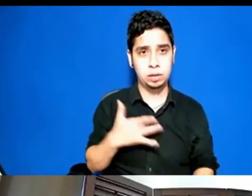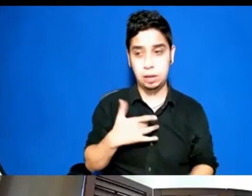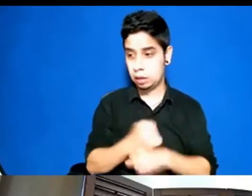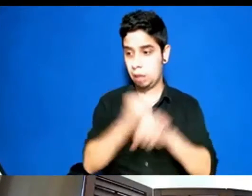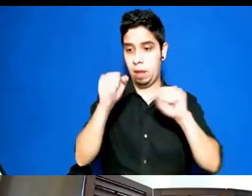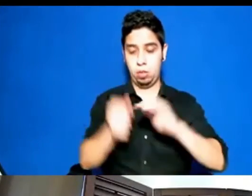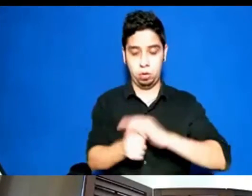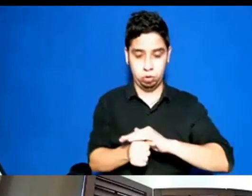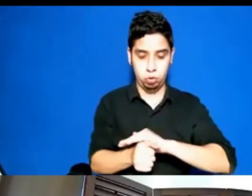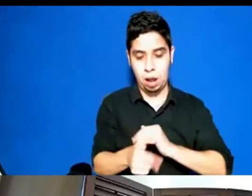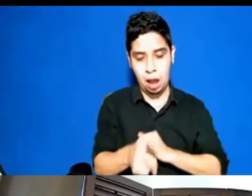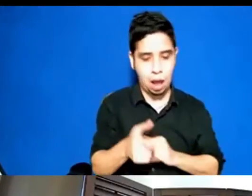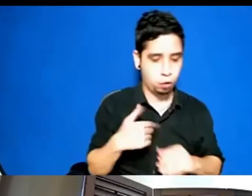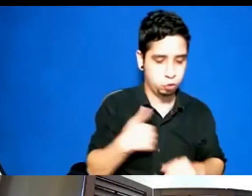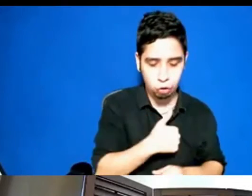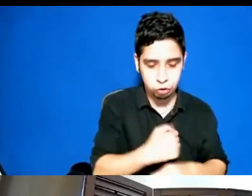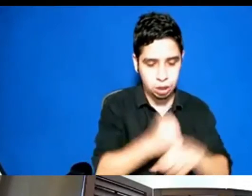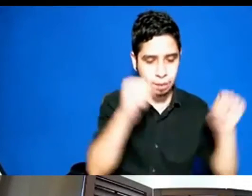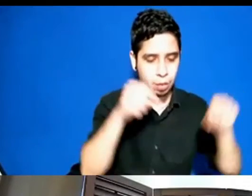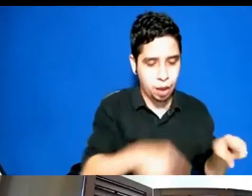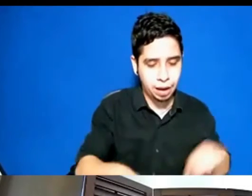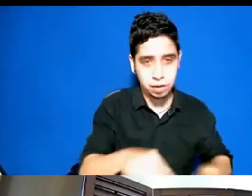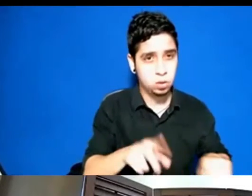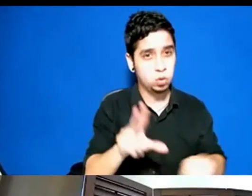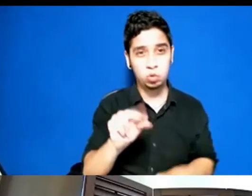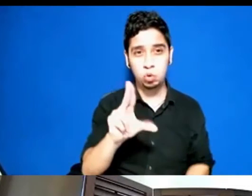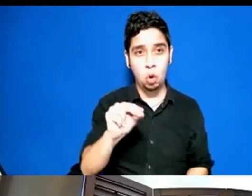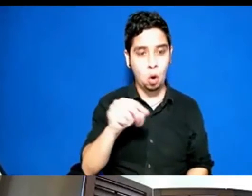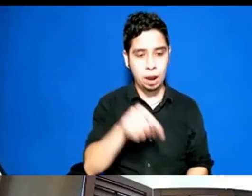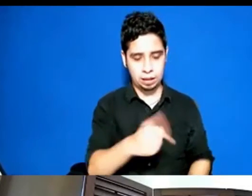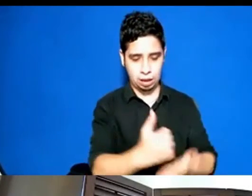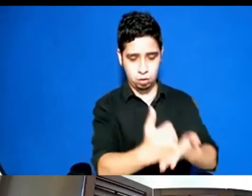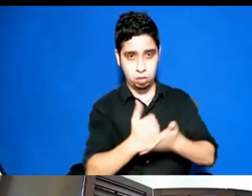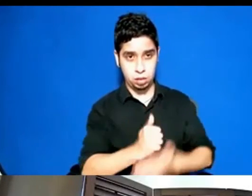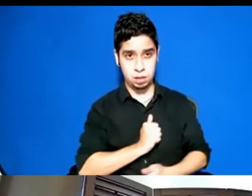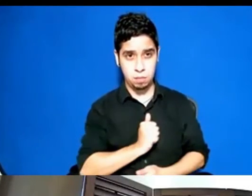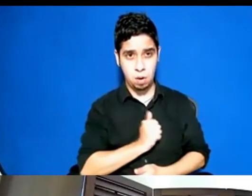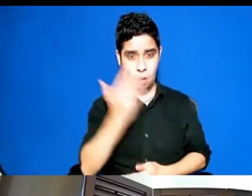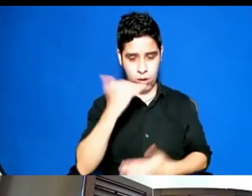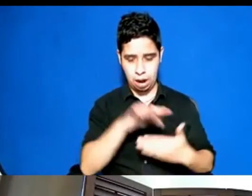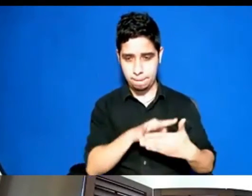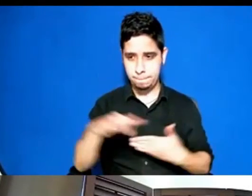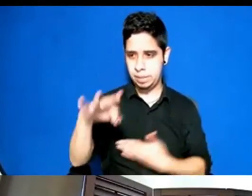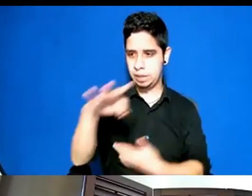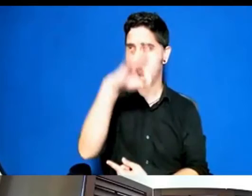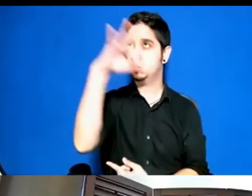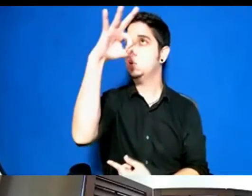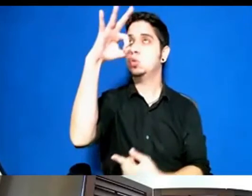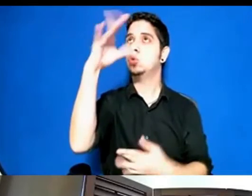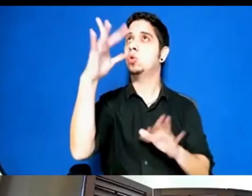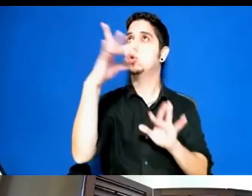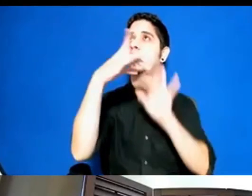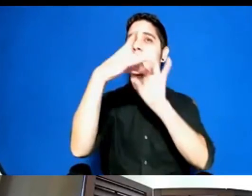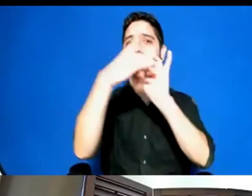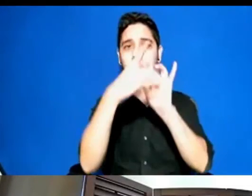lo repito, las tortugas te están salvando a ti, te están conectando con el espíritu ese, con el ser superior, con lo que te hace